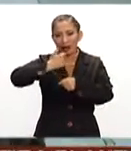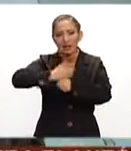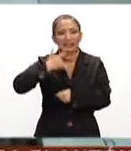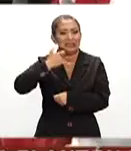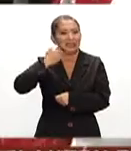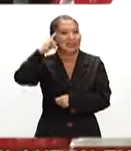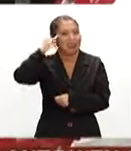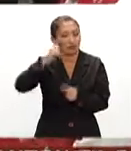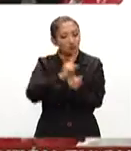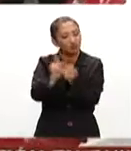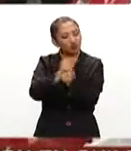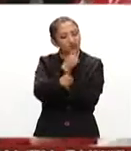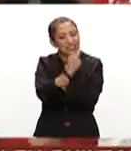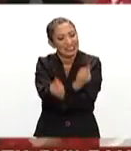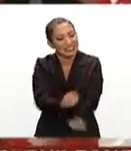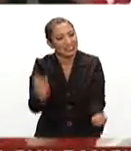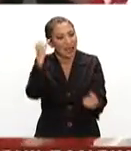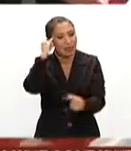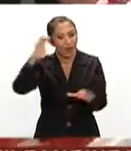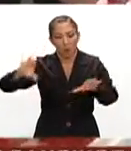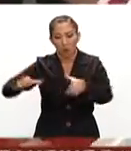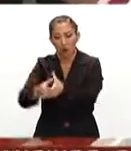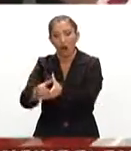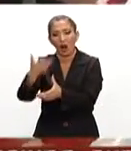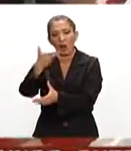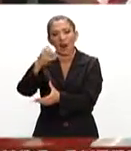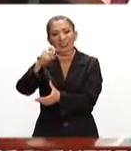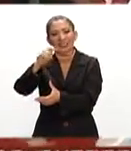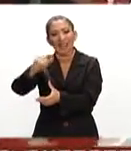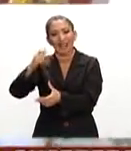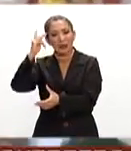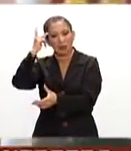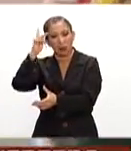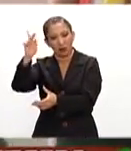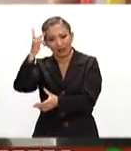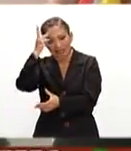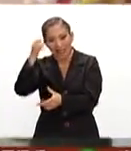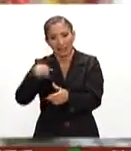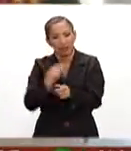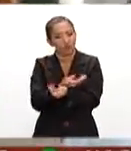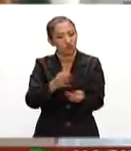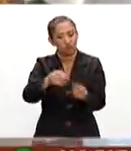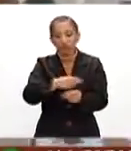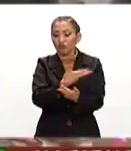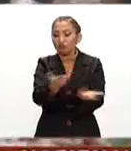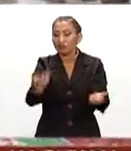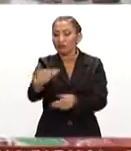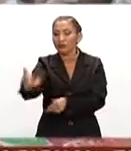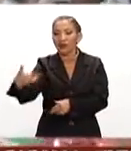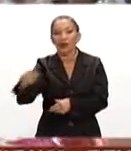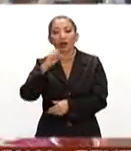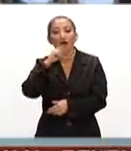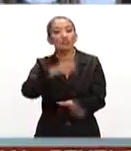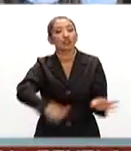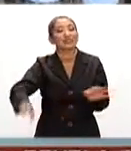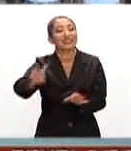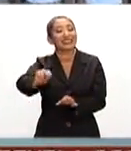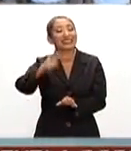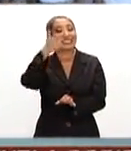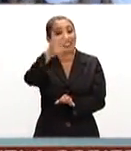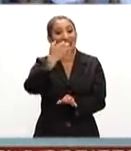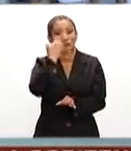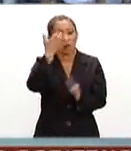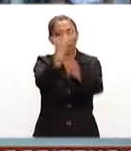Indígena, convivió con los niños indígenas de la comunidad de la Huasteca Potosina, entregó un desayunador y anunció la rehabilitación de